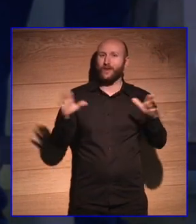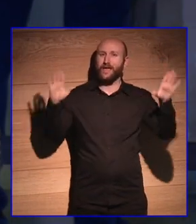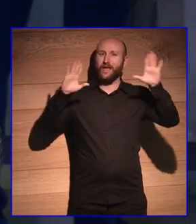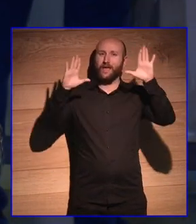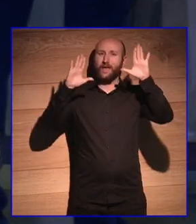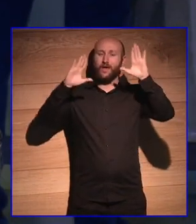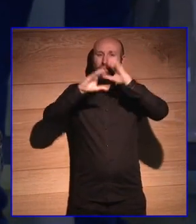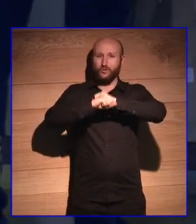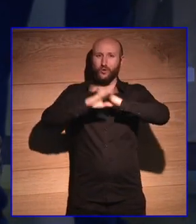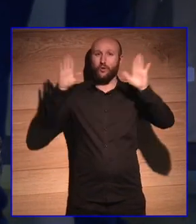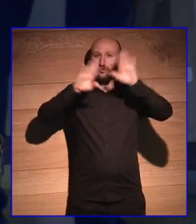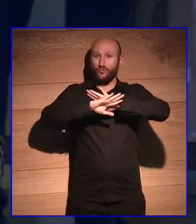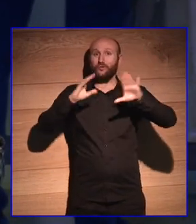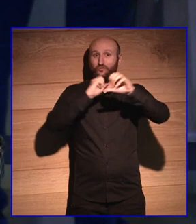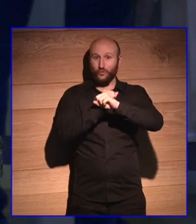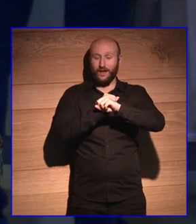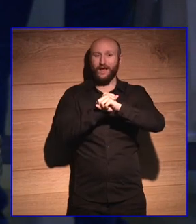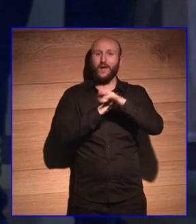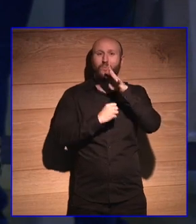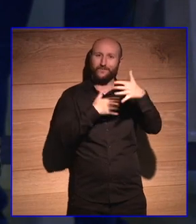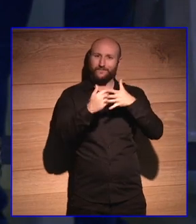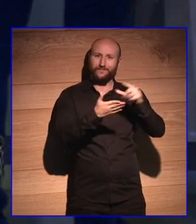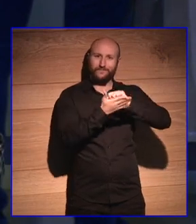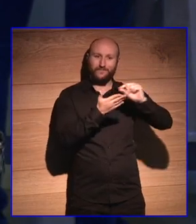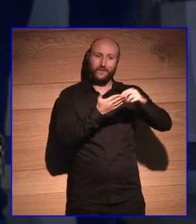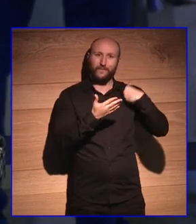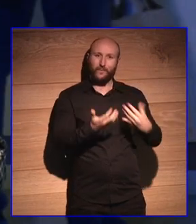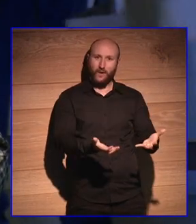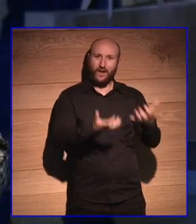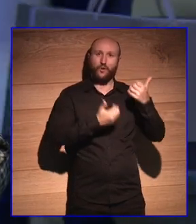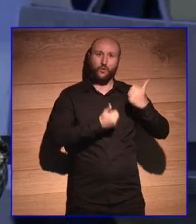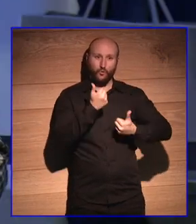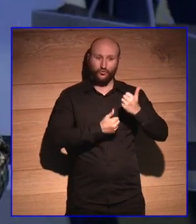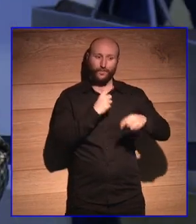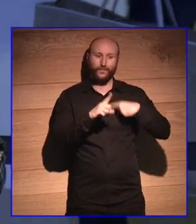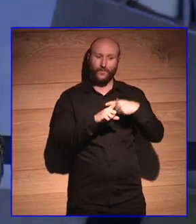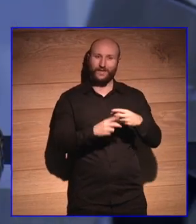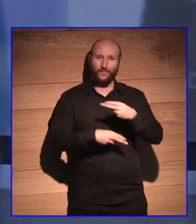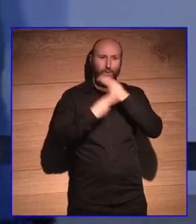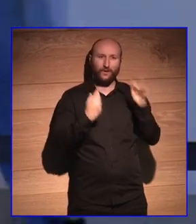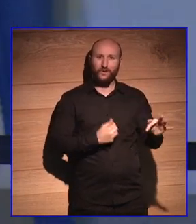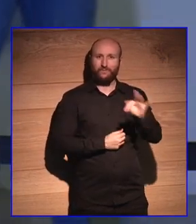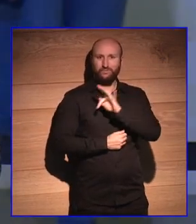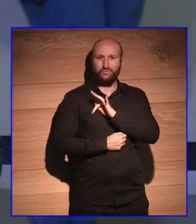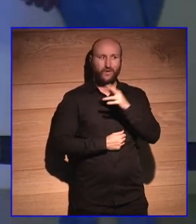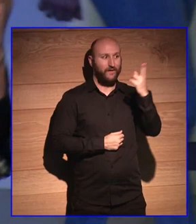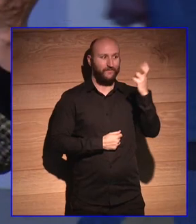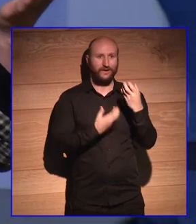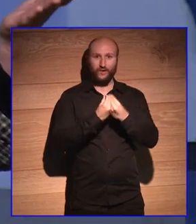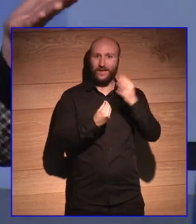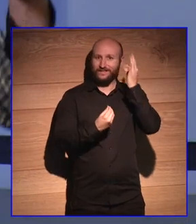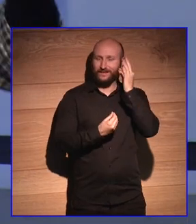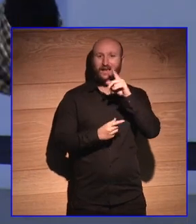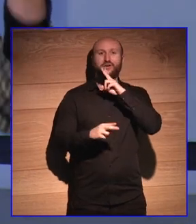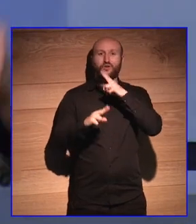compositora que ganó este concurso y que además se llevó la obra se llevó el premio del público también está hoy con nosotros no hemos hablado de ella se llama